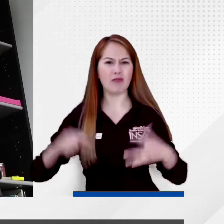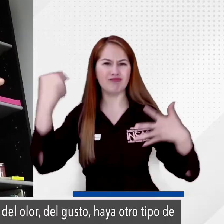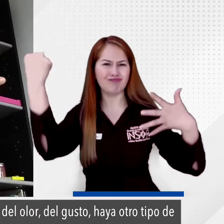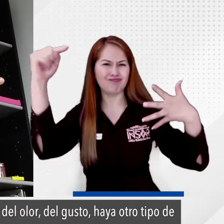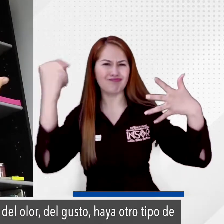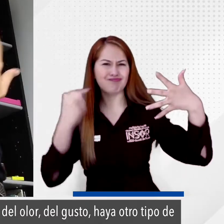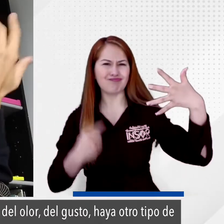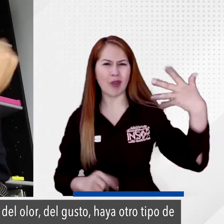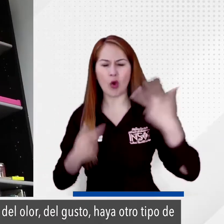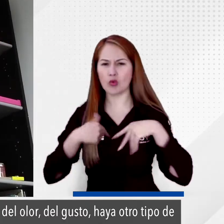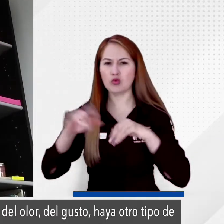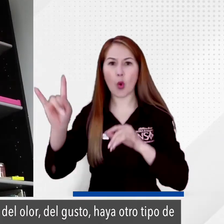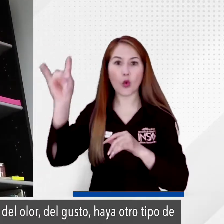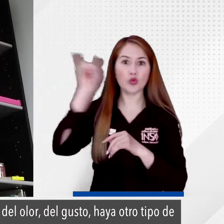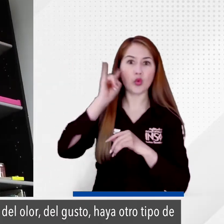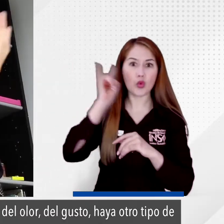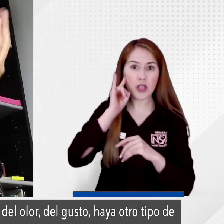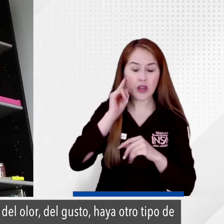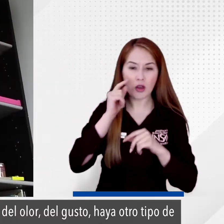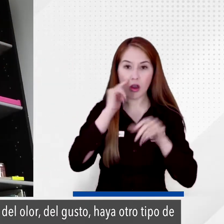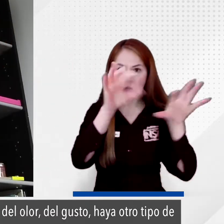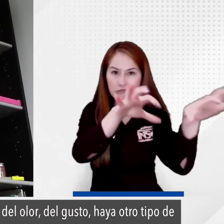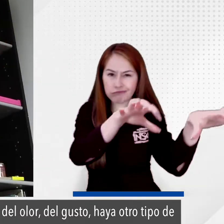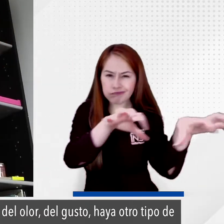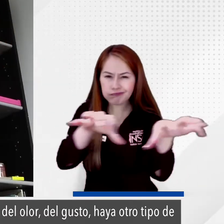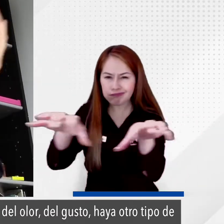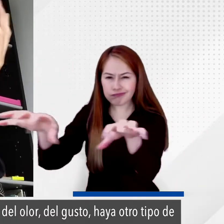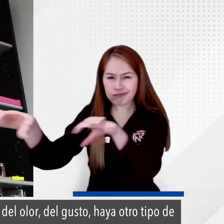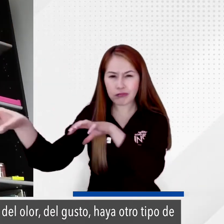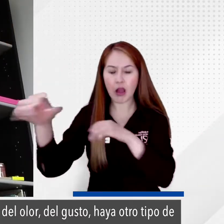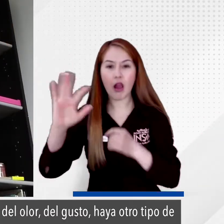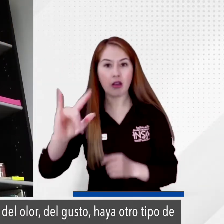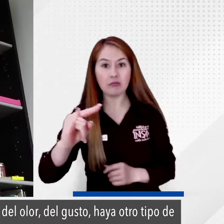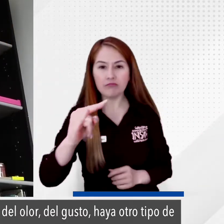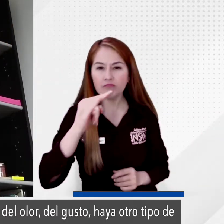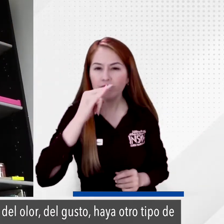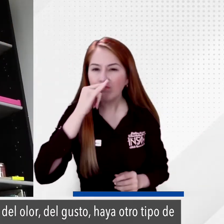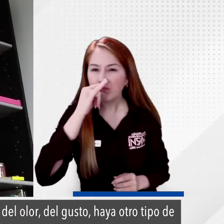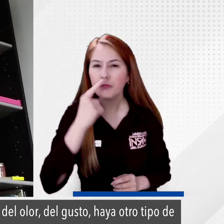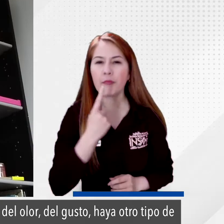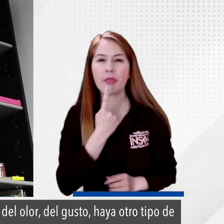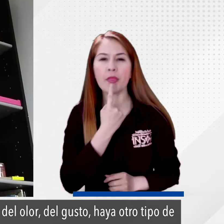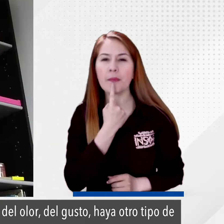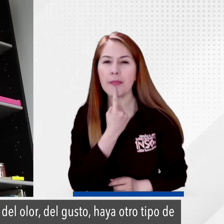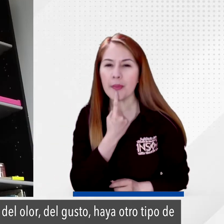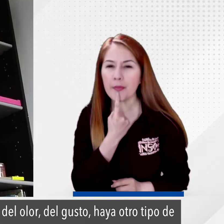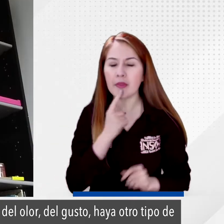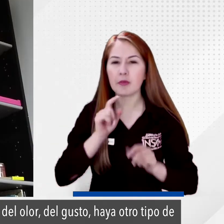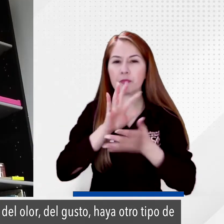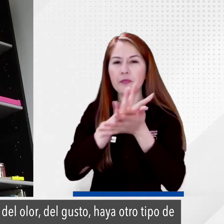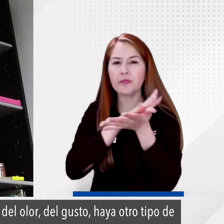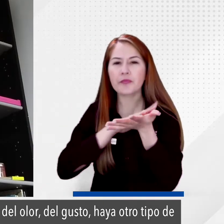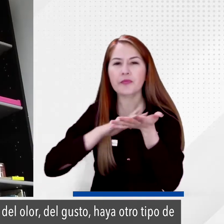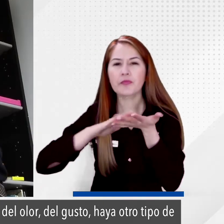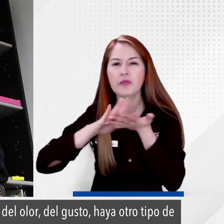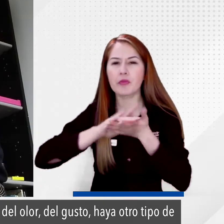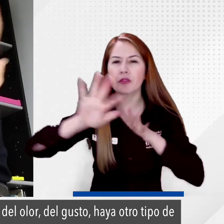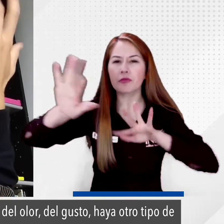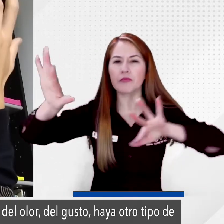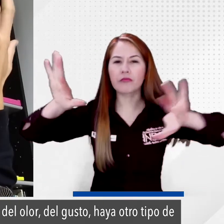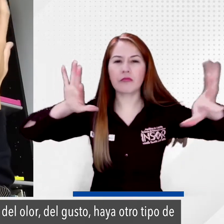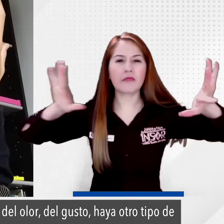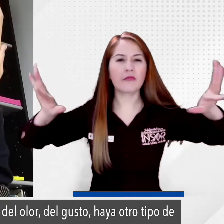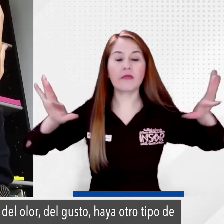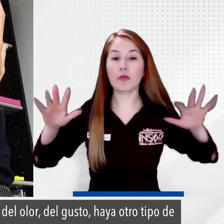sino que a través del sonido, de la acción, de la imagen, del olor, ¿cierto?, del gusto, hayan